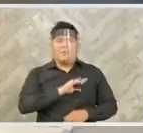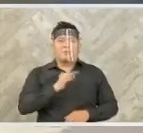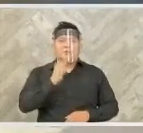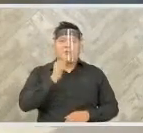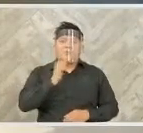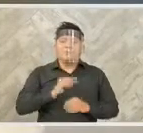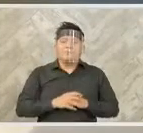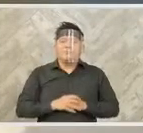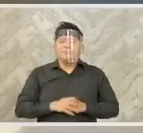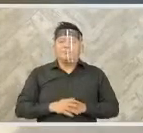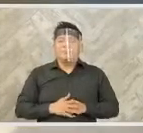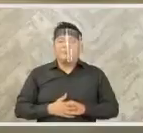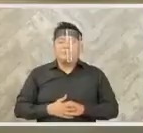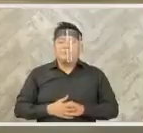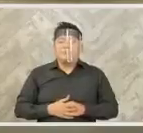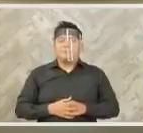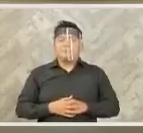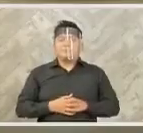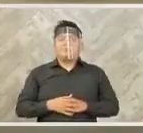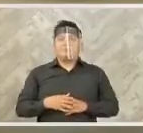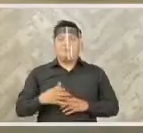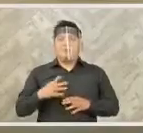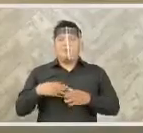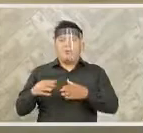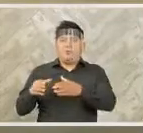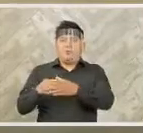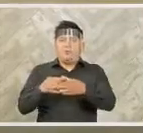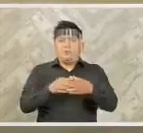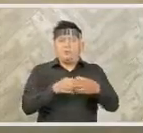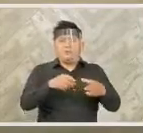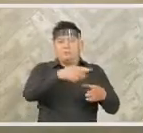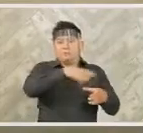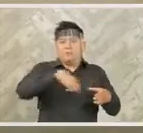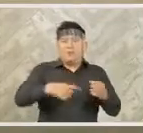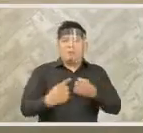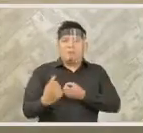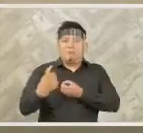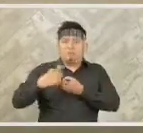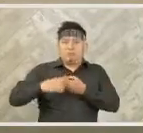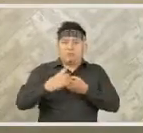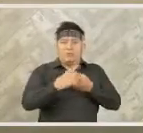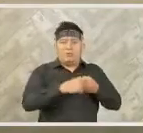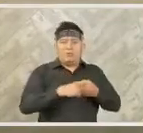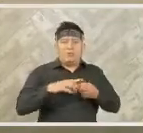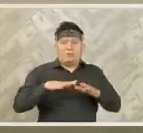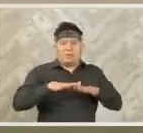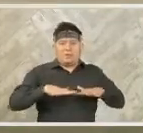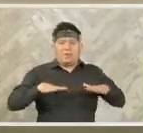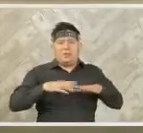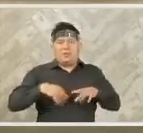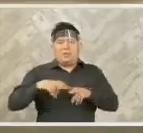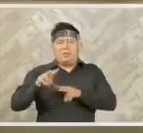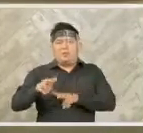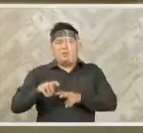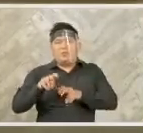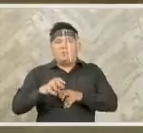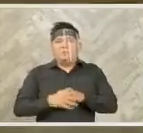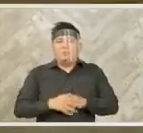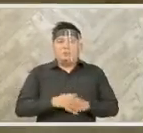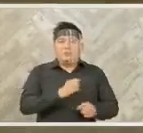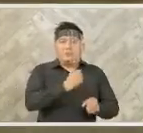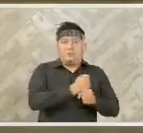los empresarios, las asociaciones de asociadas, digamos, al sector agrícola y al sector